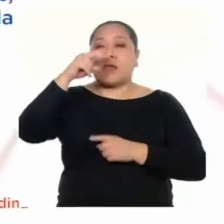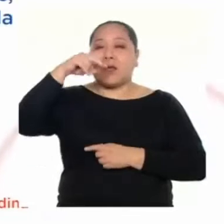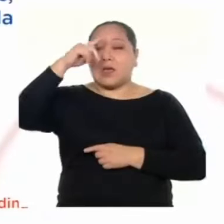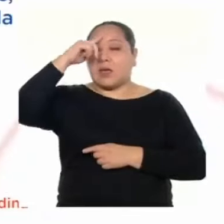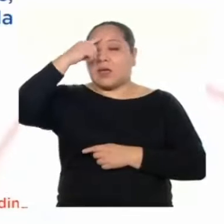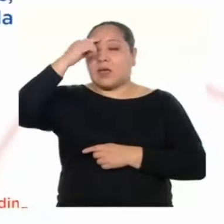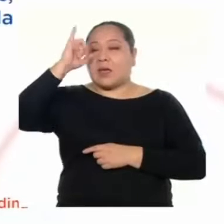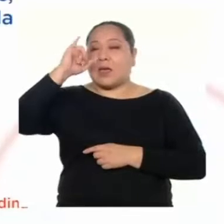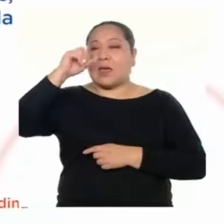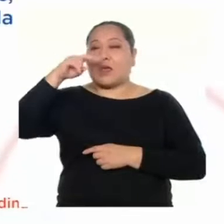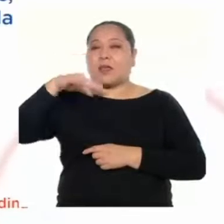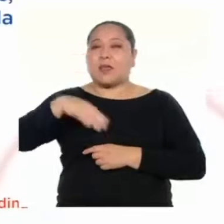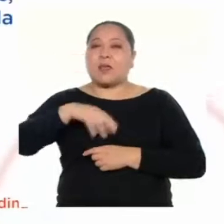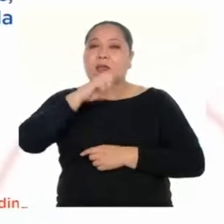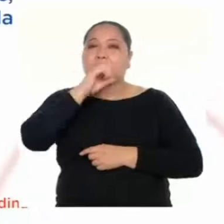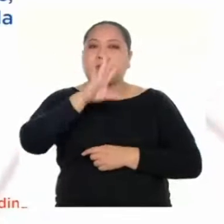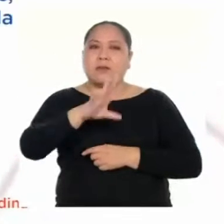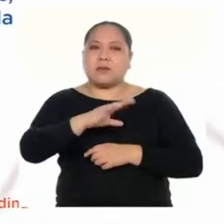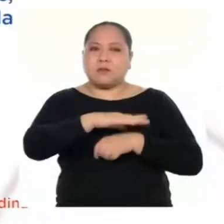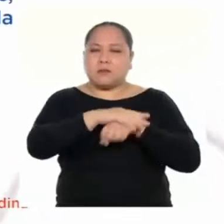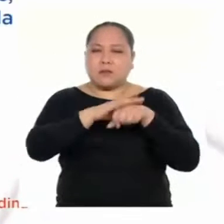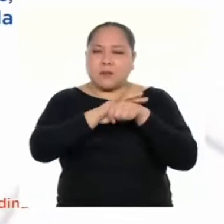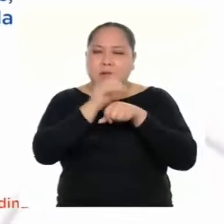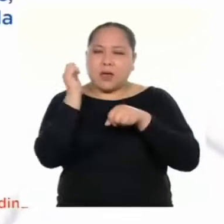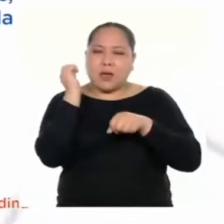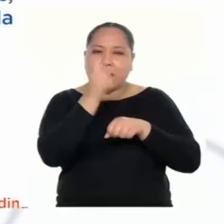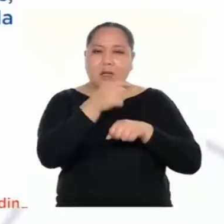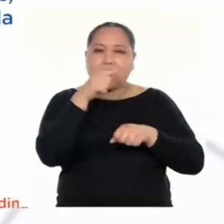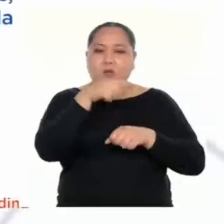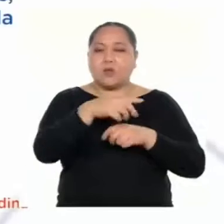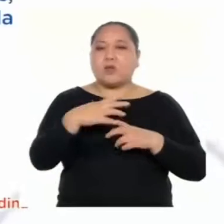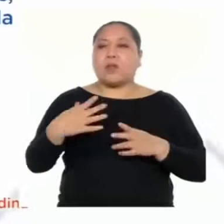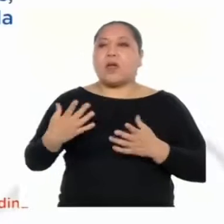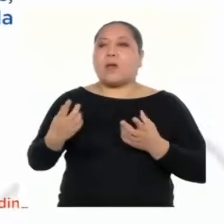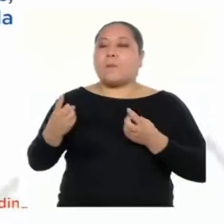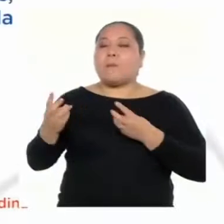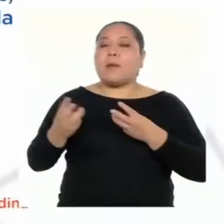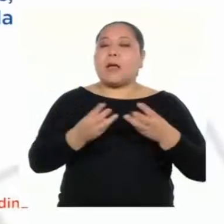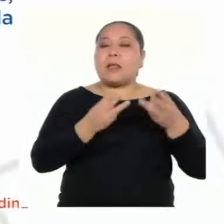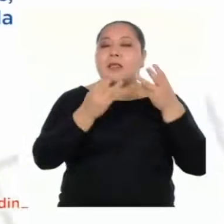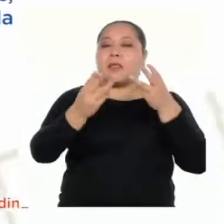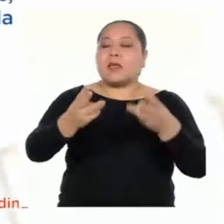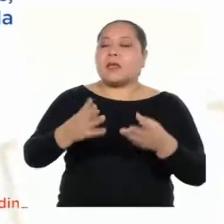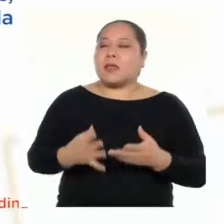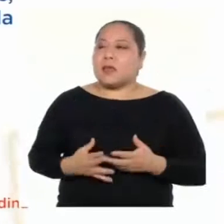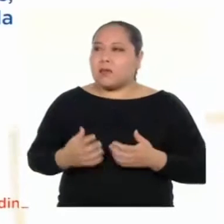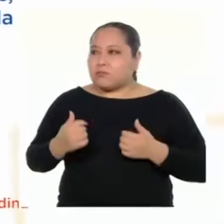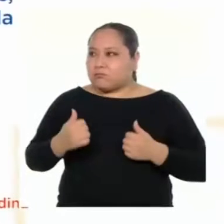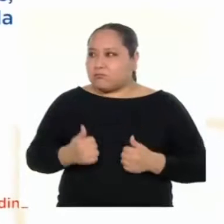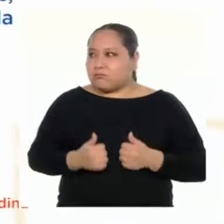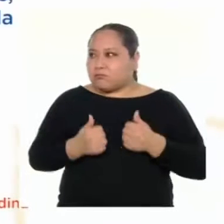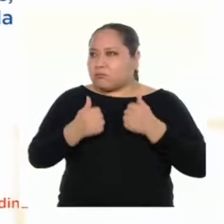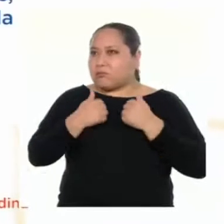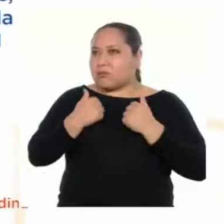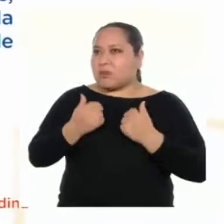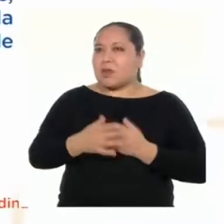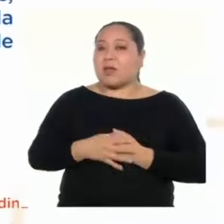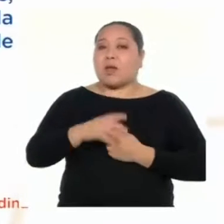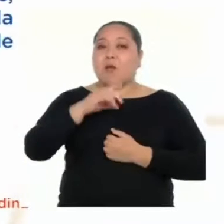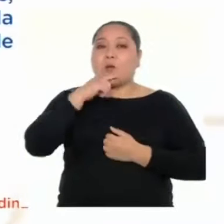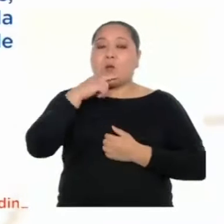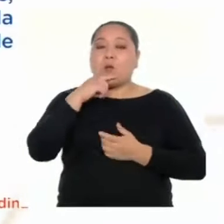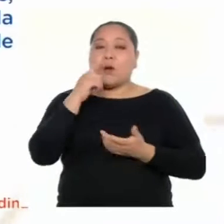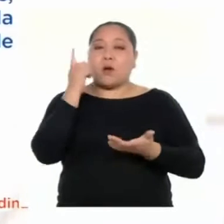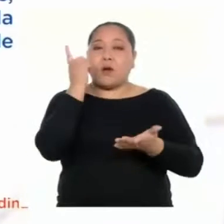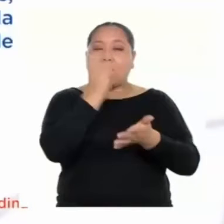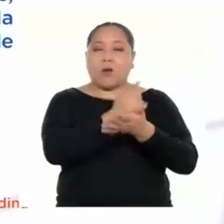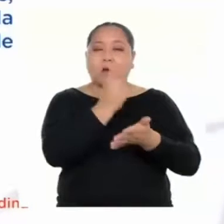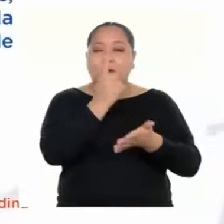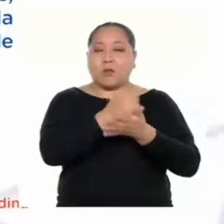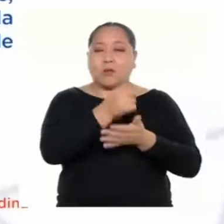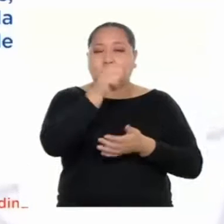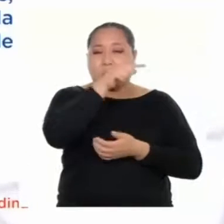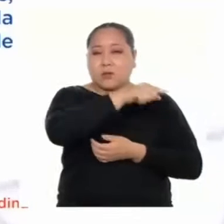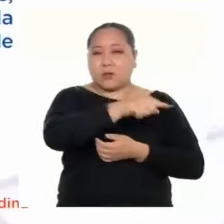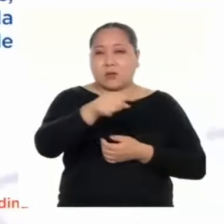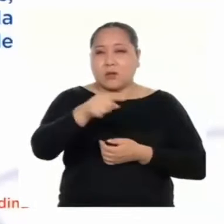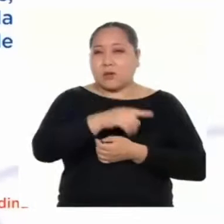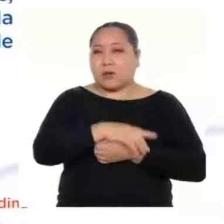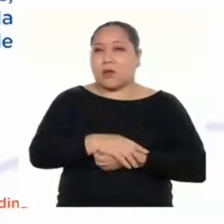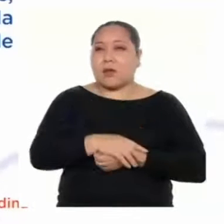testificaban, alegaban que la hechicería era su medio de subsistencia. Las mujeres acusadas de